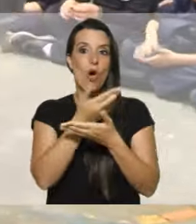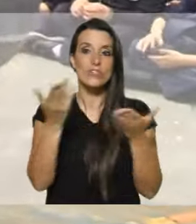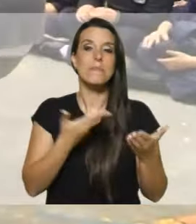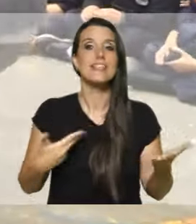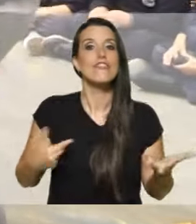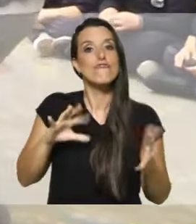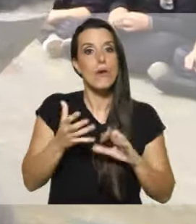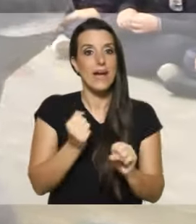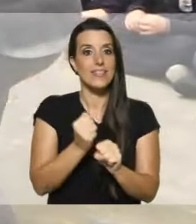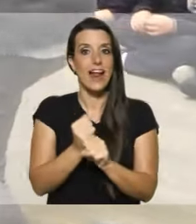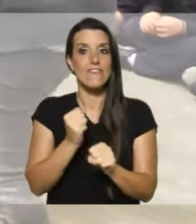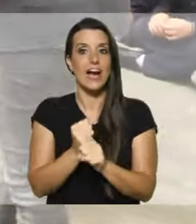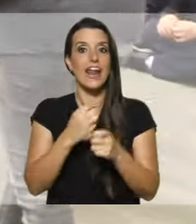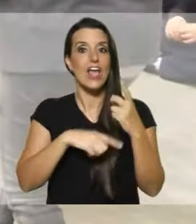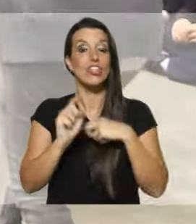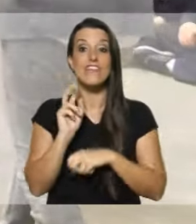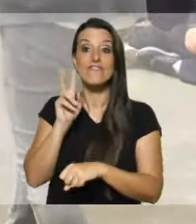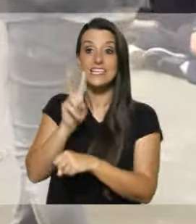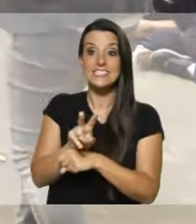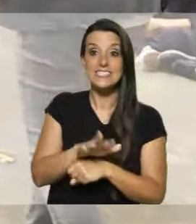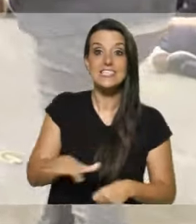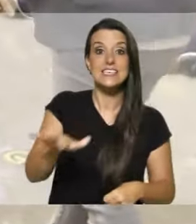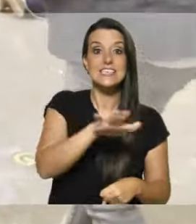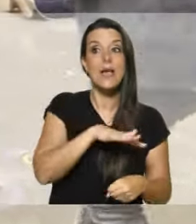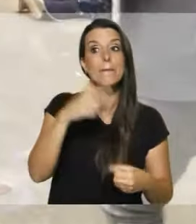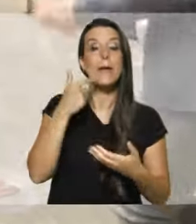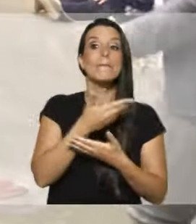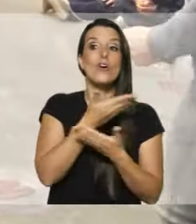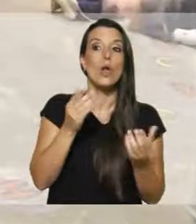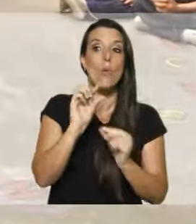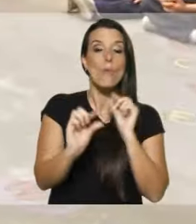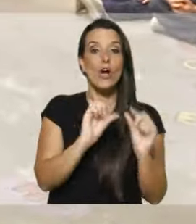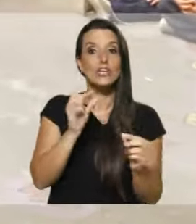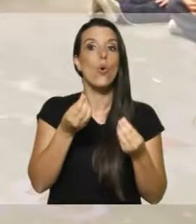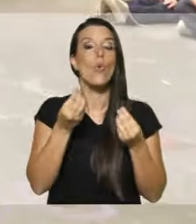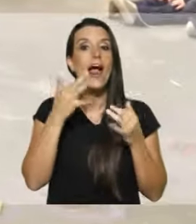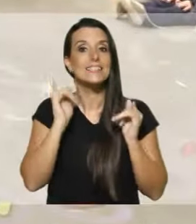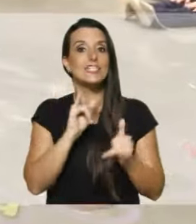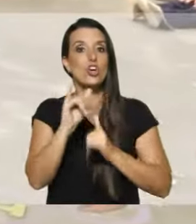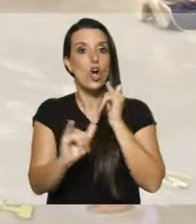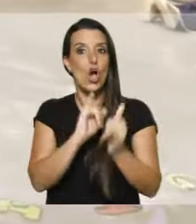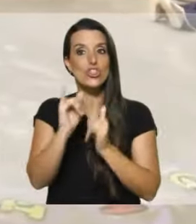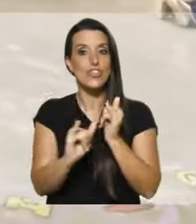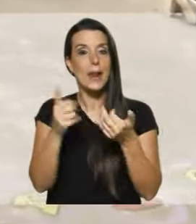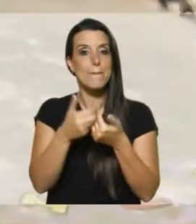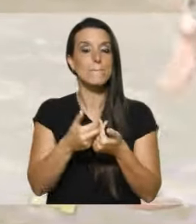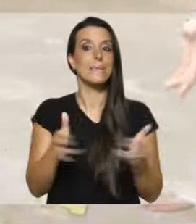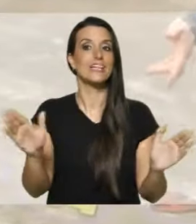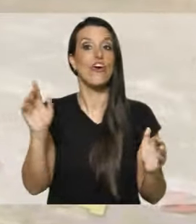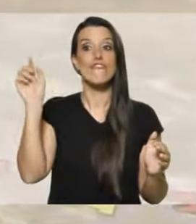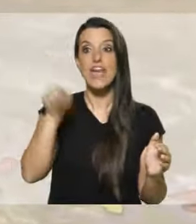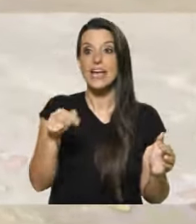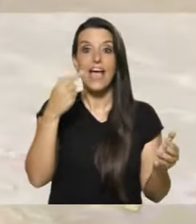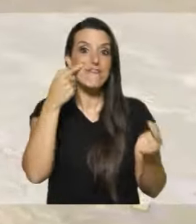presidente y bueno la visita esta era como para mostrarle un poco en vivo lo que le hemos ido contando que veníamos haciendo que viniera y lo